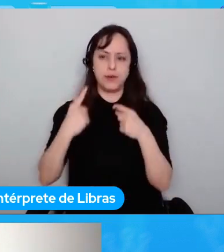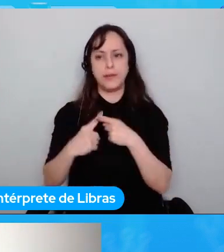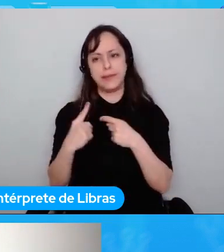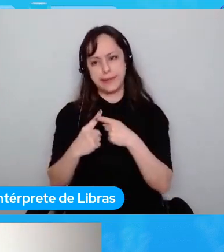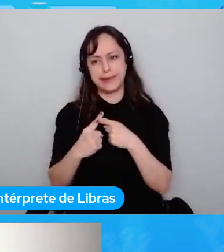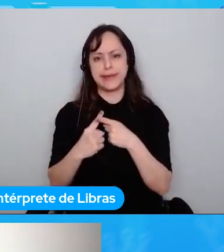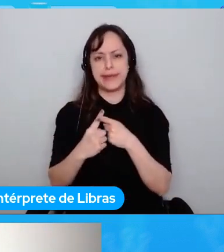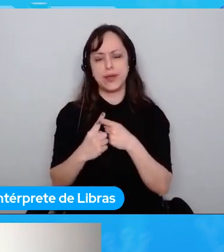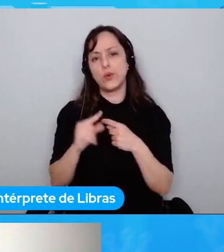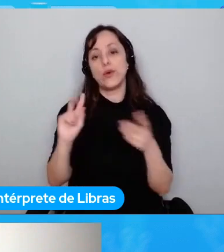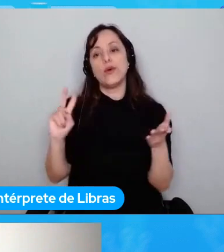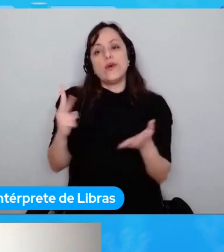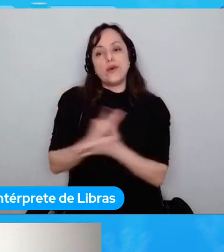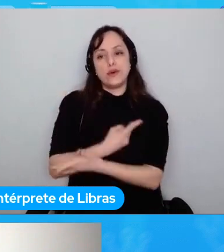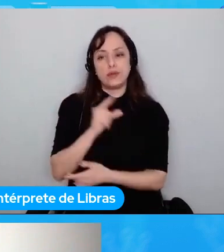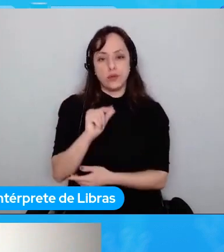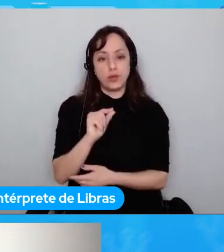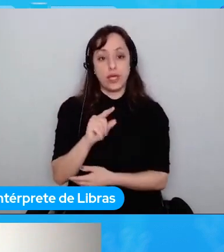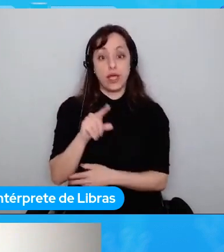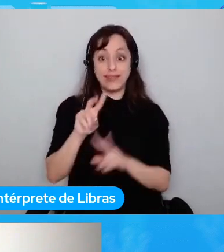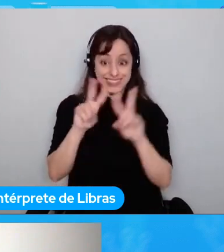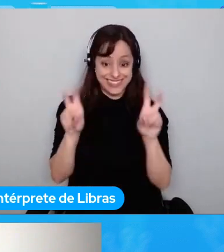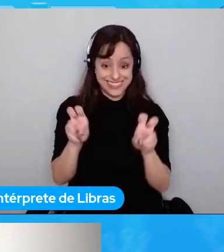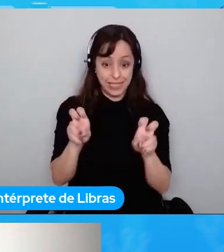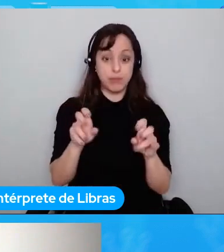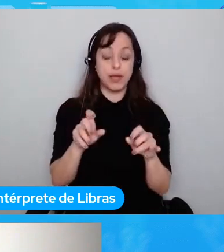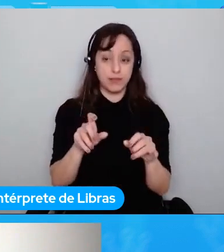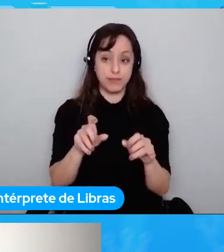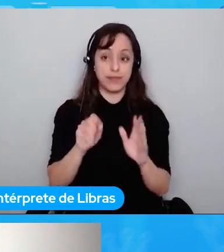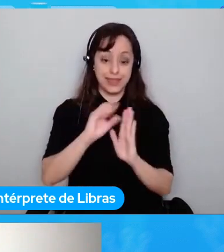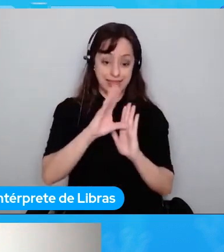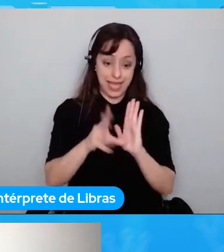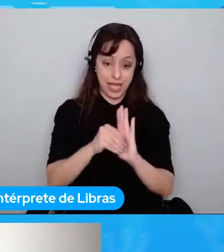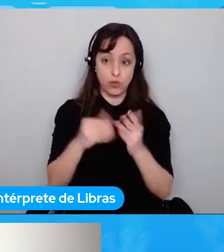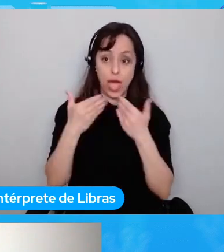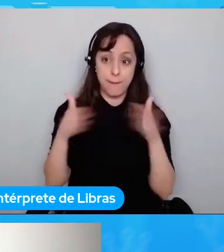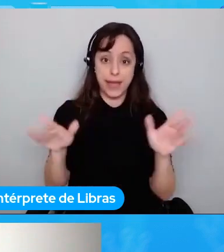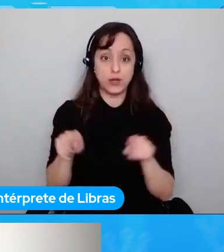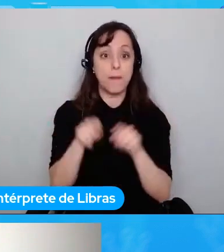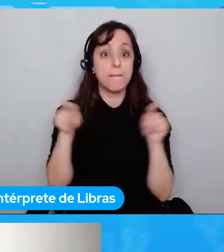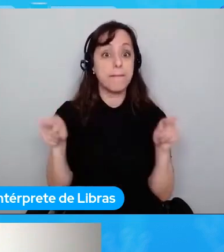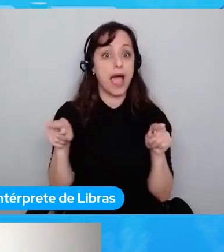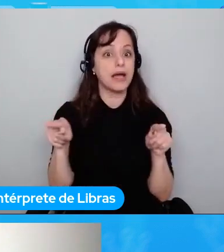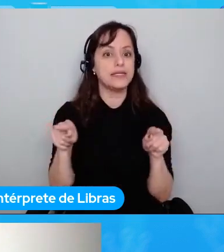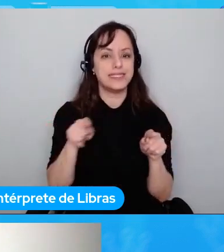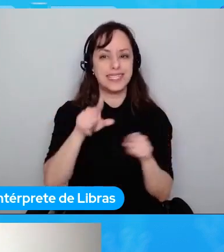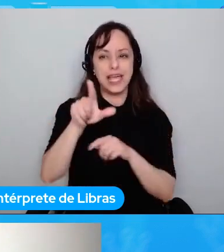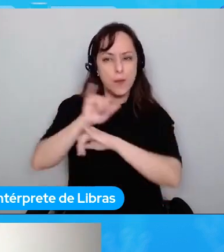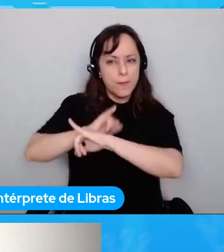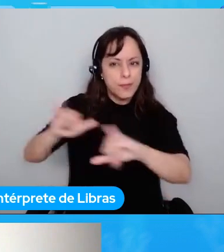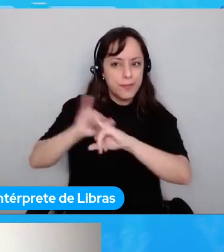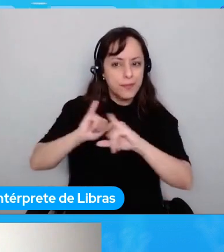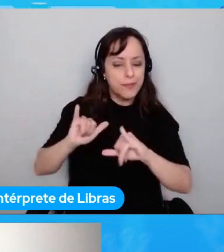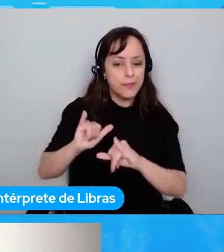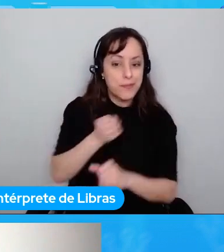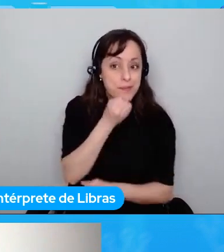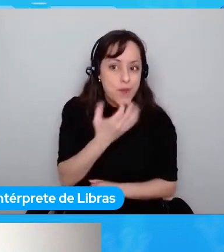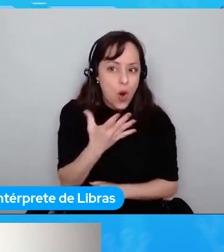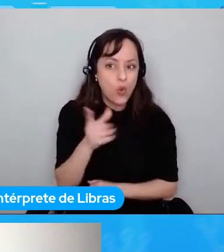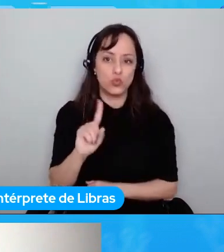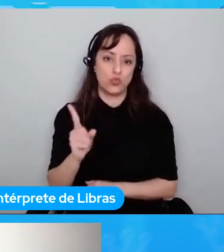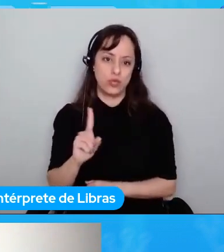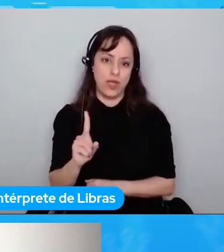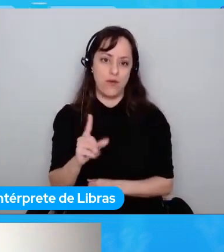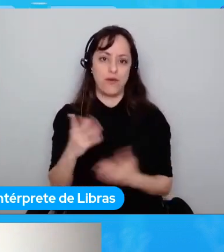¿qué es lo que ha sucedido? Hablamos de datos abiertos, pero la publicación no ha sido de la mejor manera. Ya, no, los datos no están en el